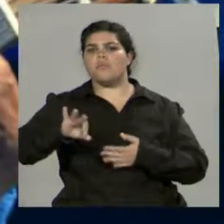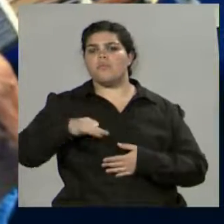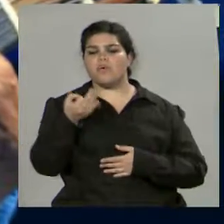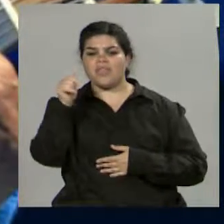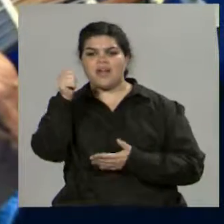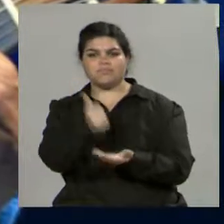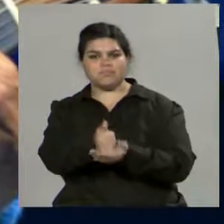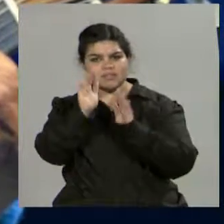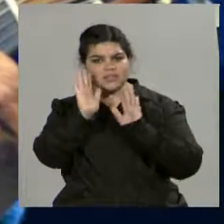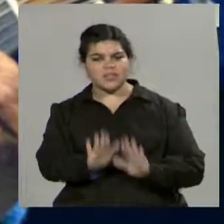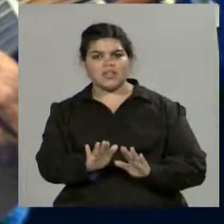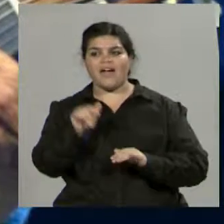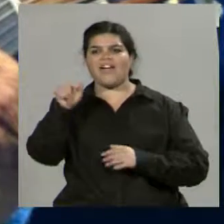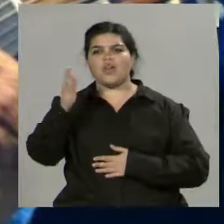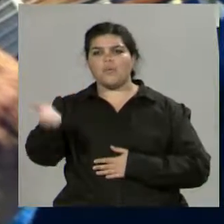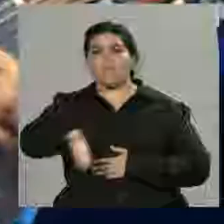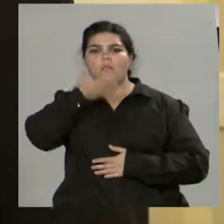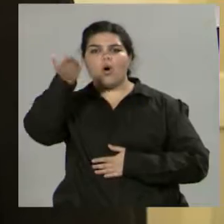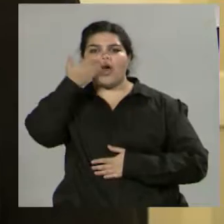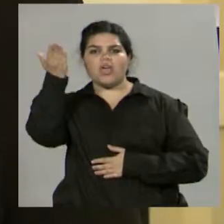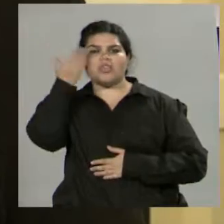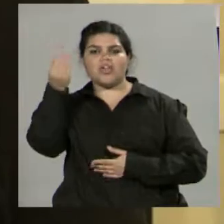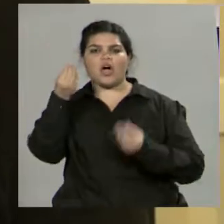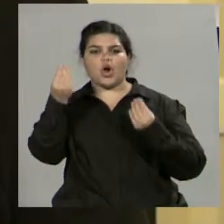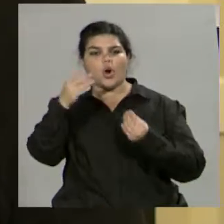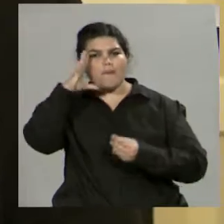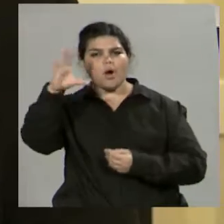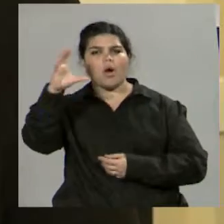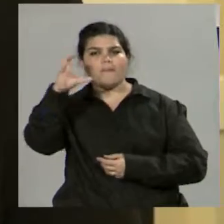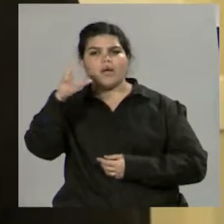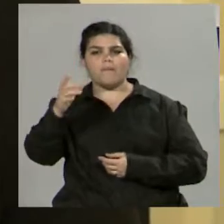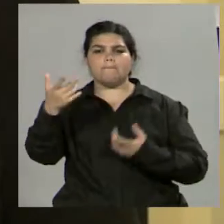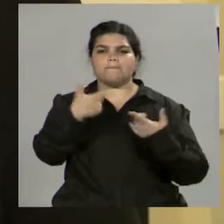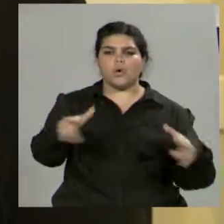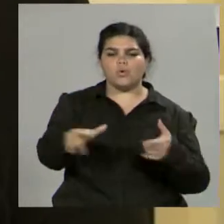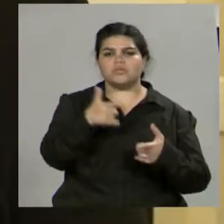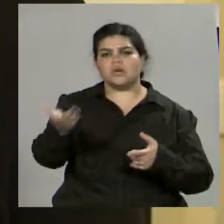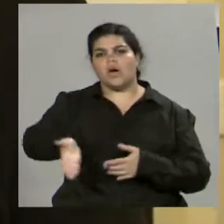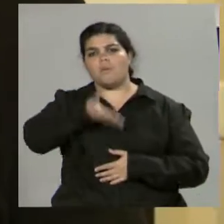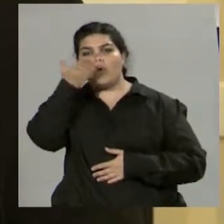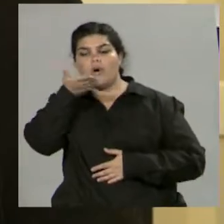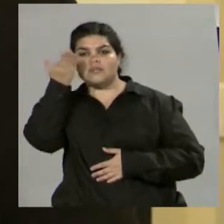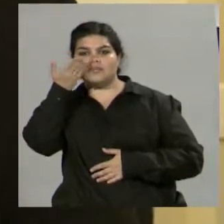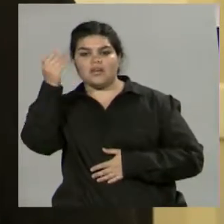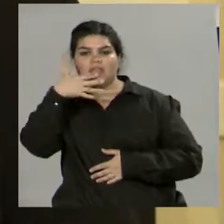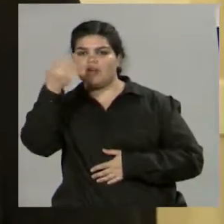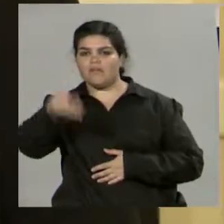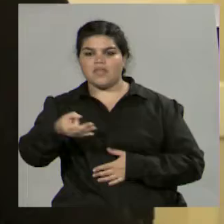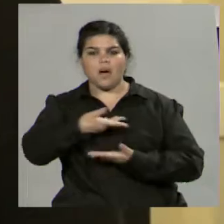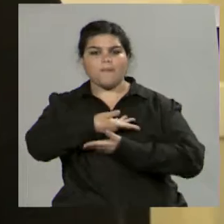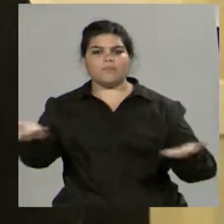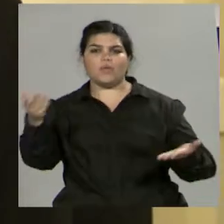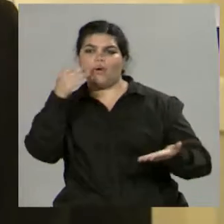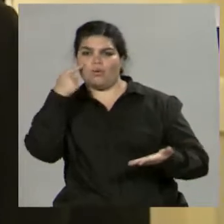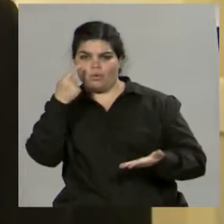Esos poetas mendocinos que ha sintetizado entre la música, la poesía y hacer una expresión popular, ¿no? Así que